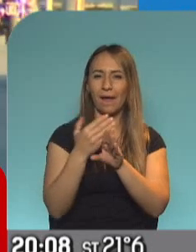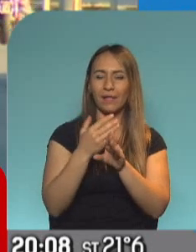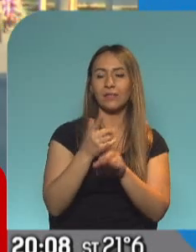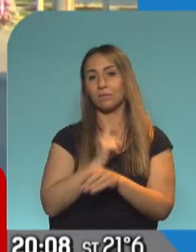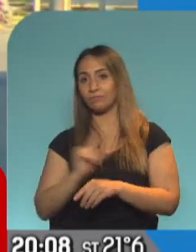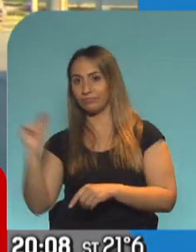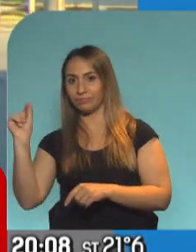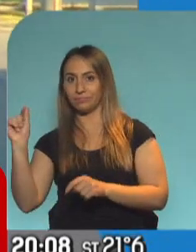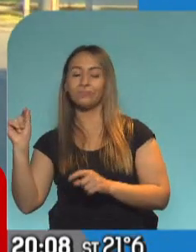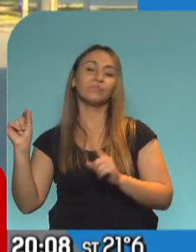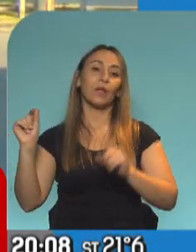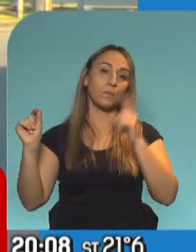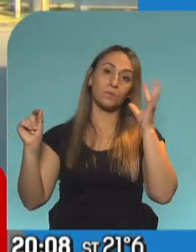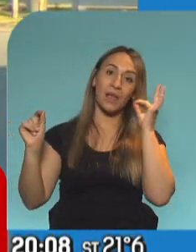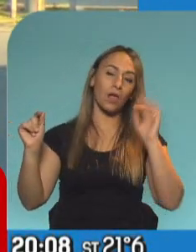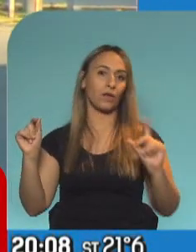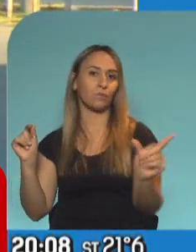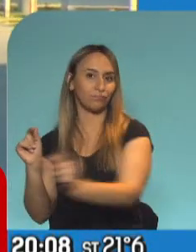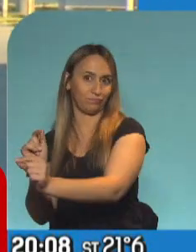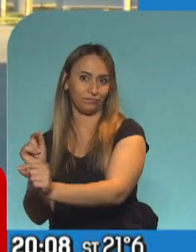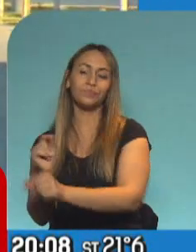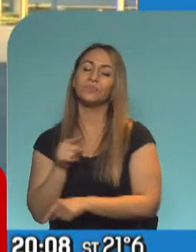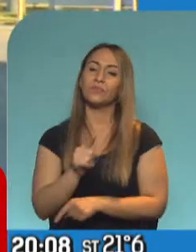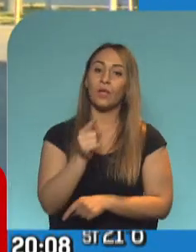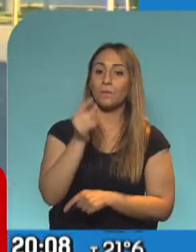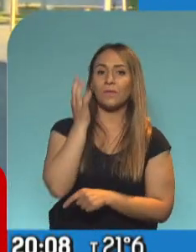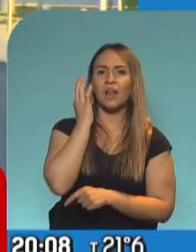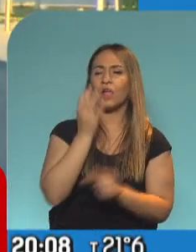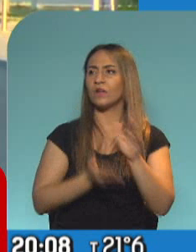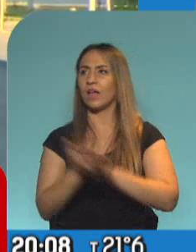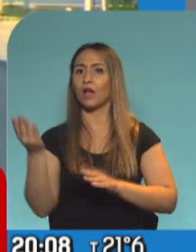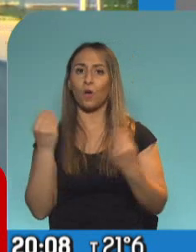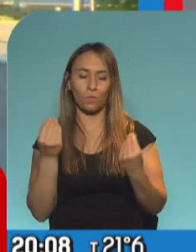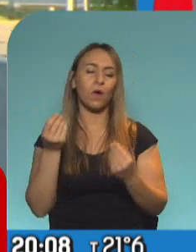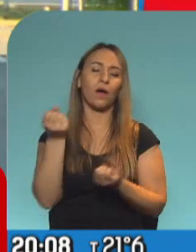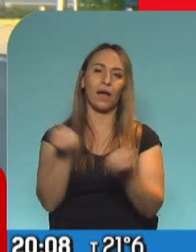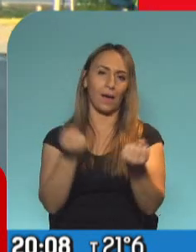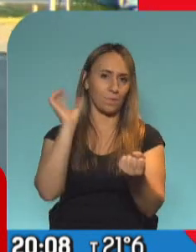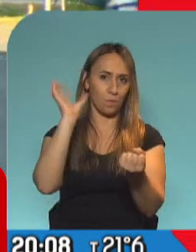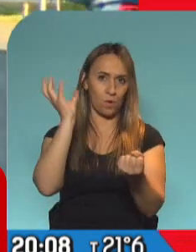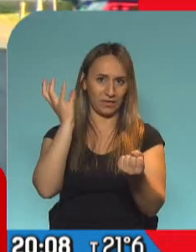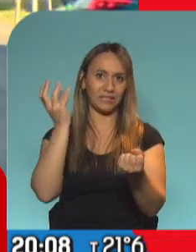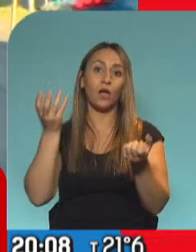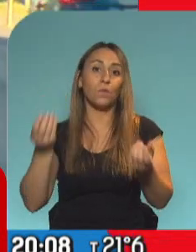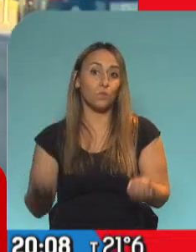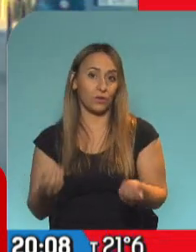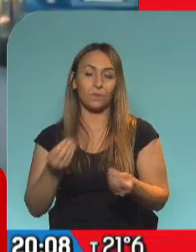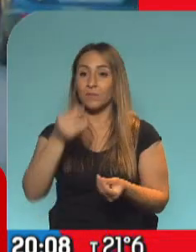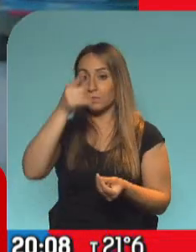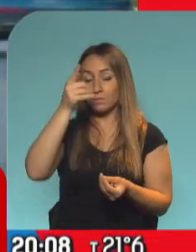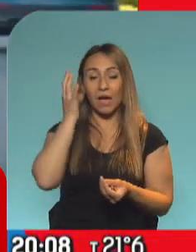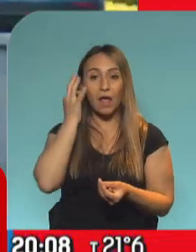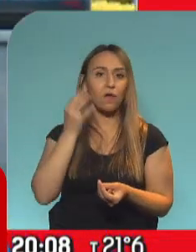maradona maradona que lo hizo como veíamos en el informe en ambulancia porque aclaró esto porque maradona se quería ir en un auto particular